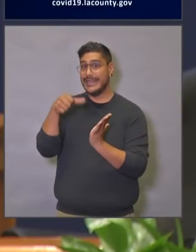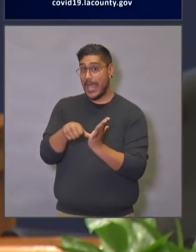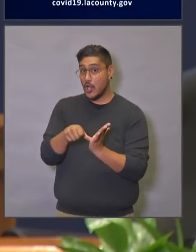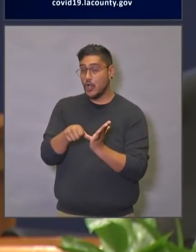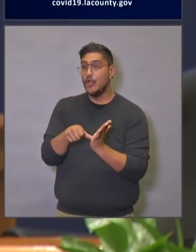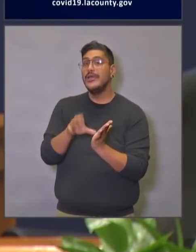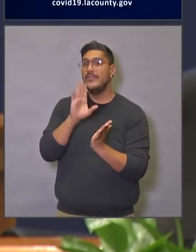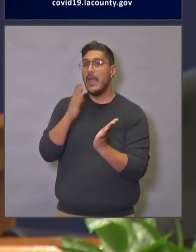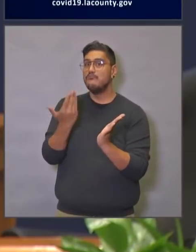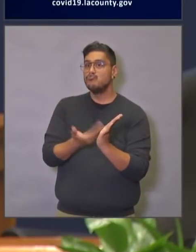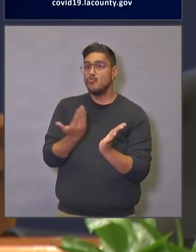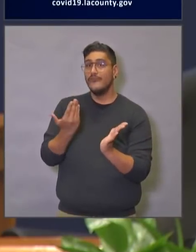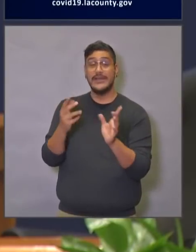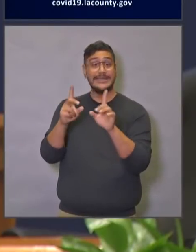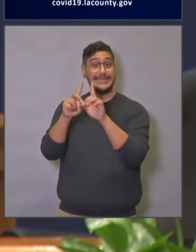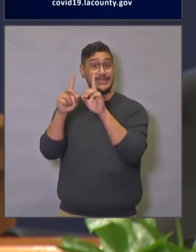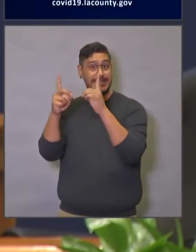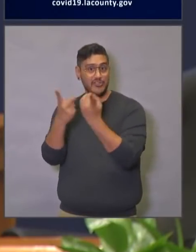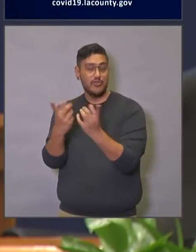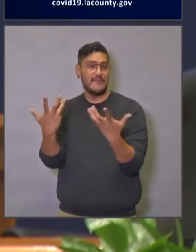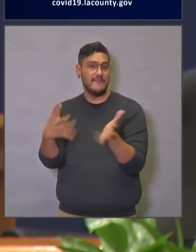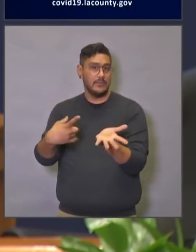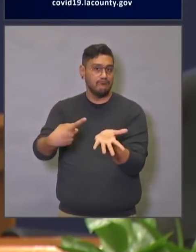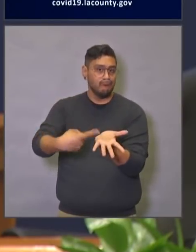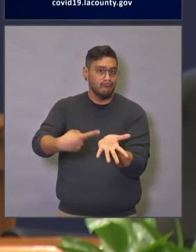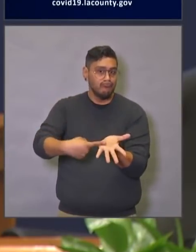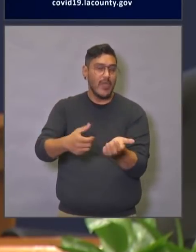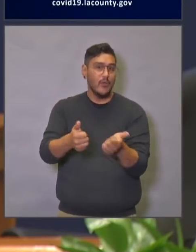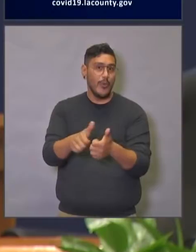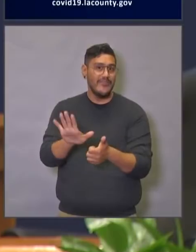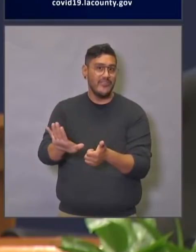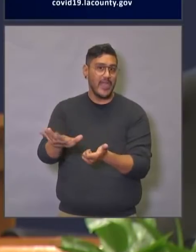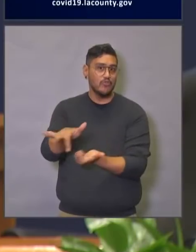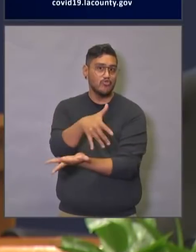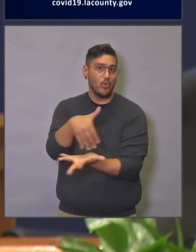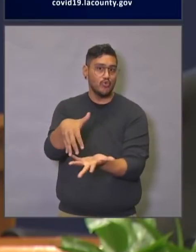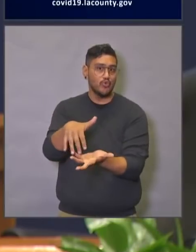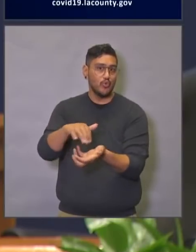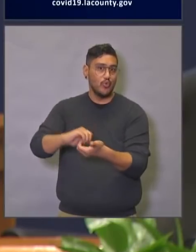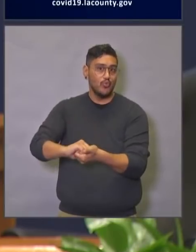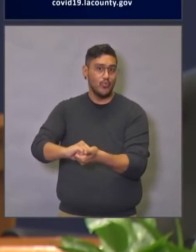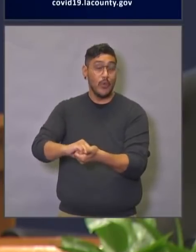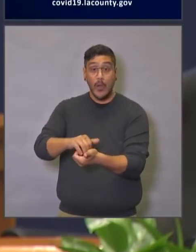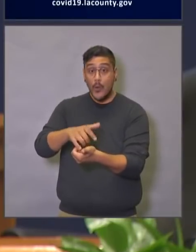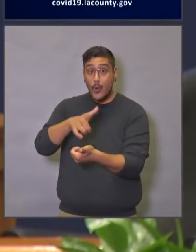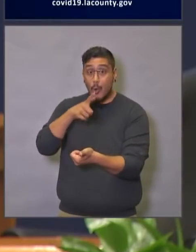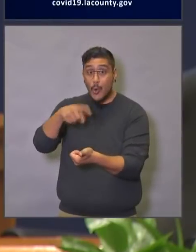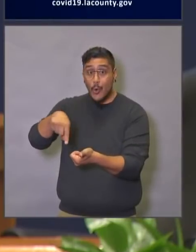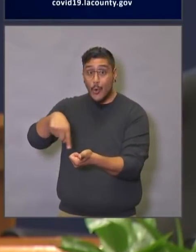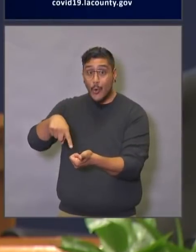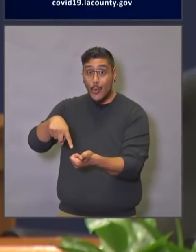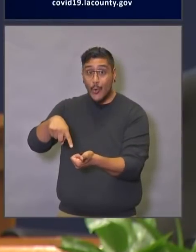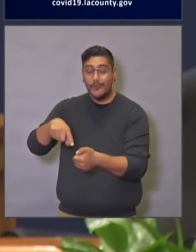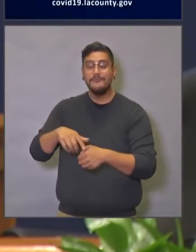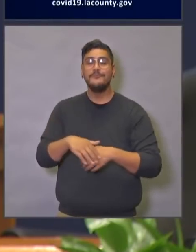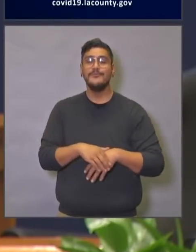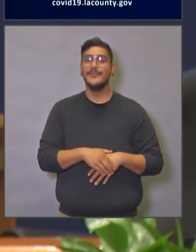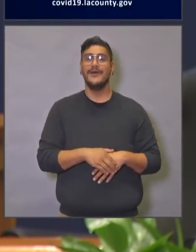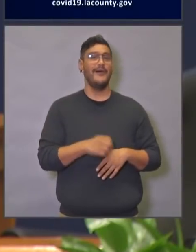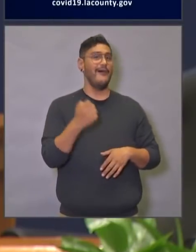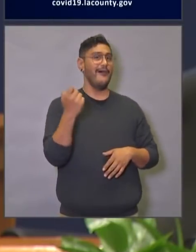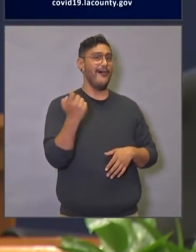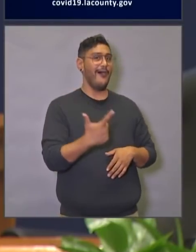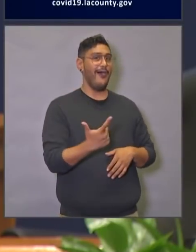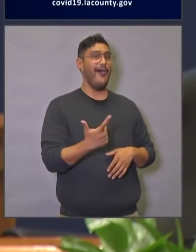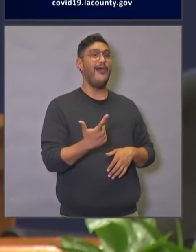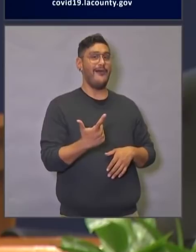la escuela privada ha consultado con sus socios claves. Los socios claves que deberían someter cartas incluyen todos los